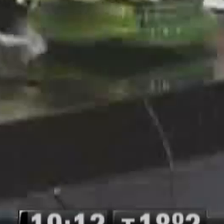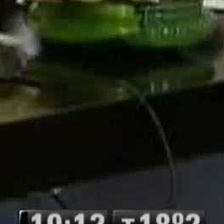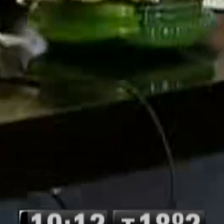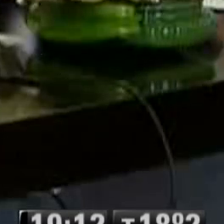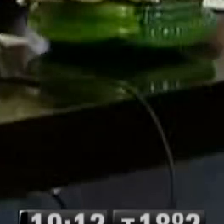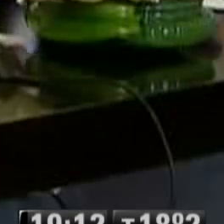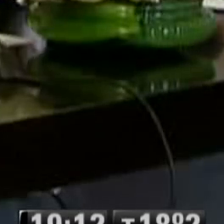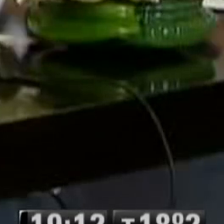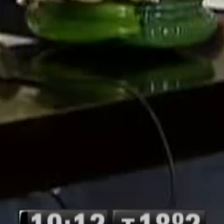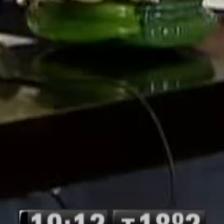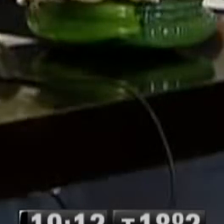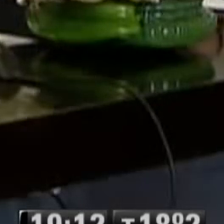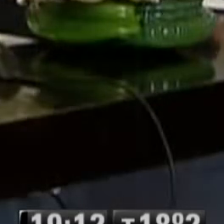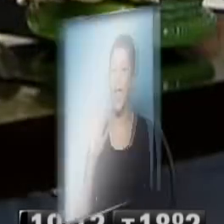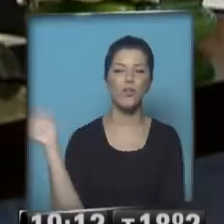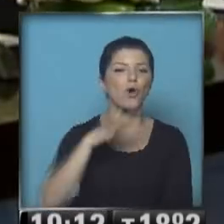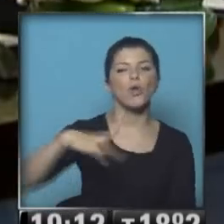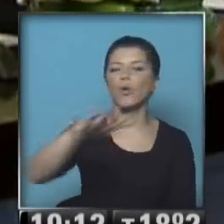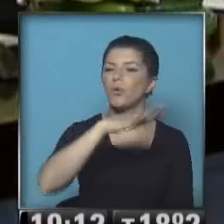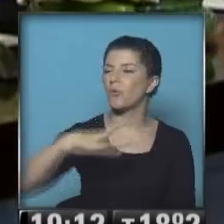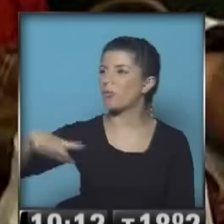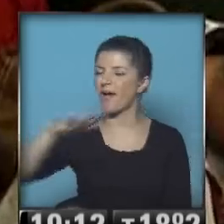Y claro que sí, llegan a todas partes.